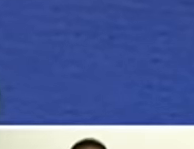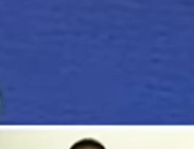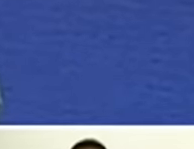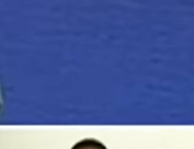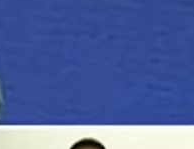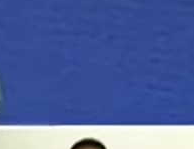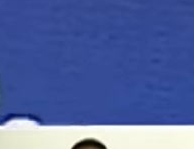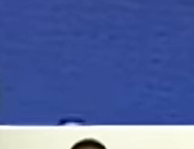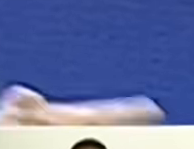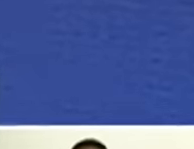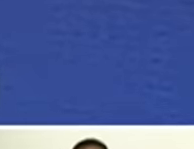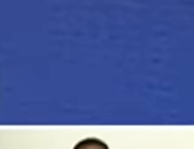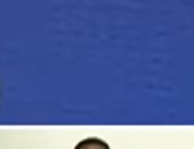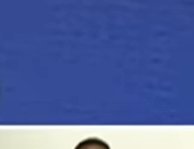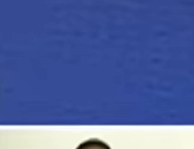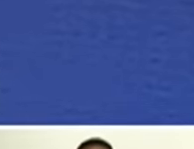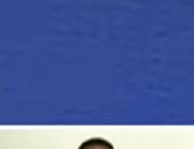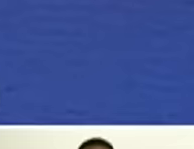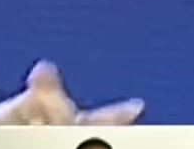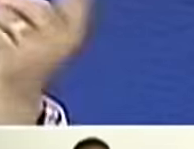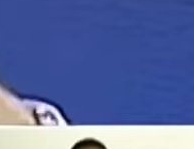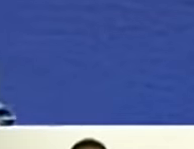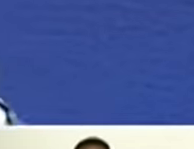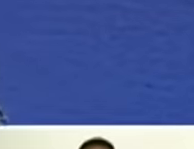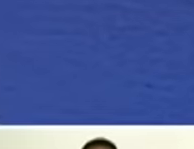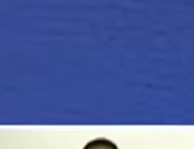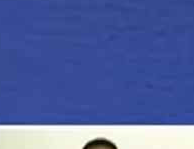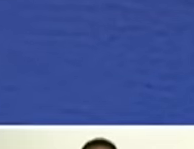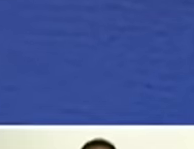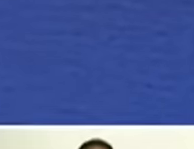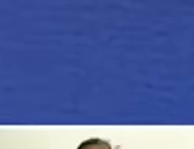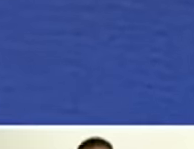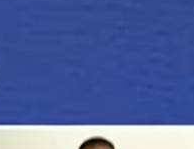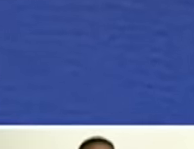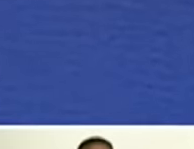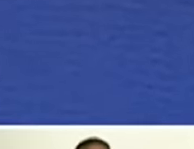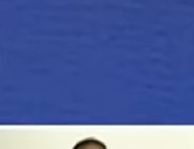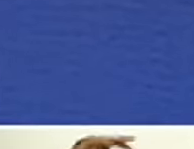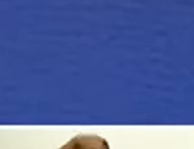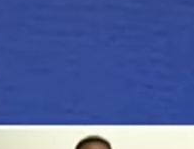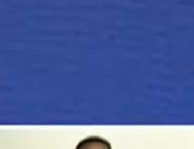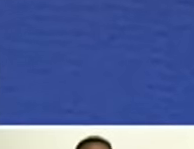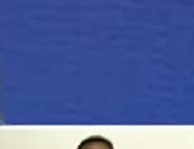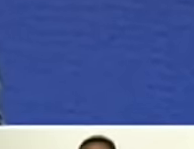a que cualquier causa que vaya entre dos países, los dos países acepten la jurisdicción.